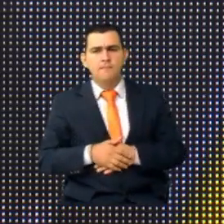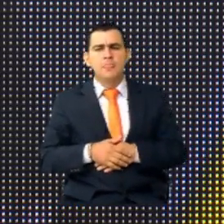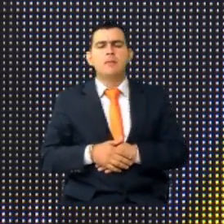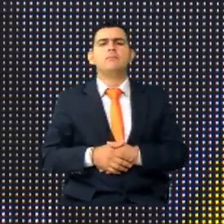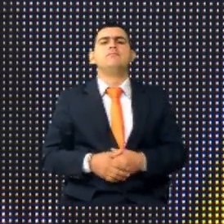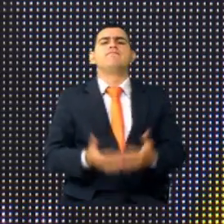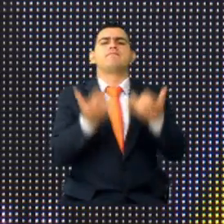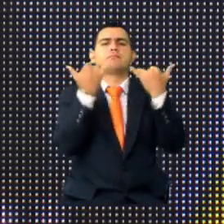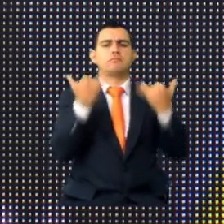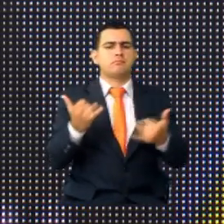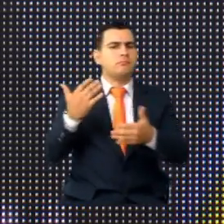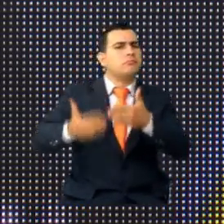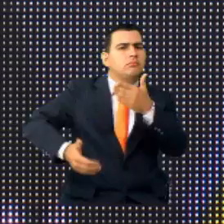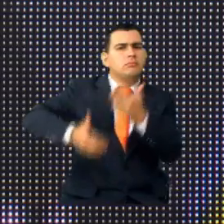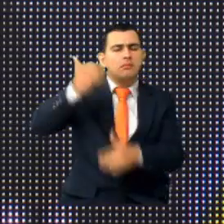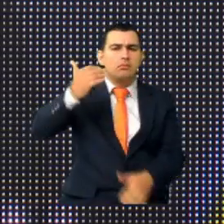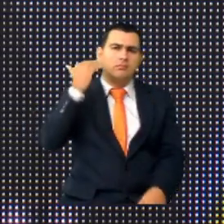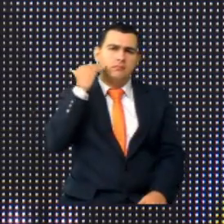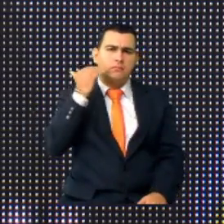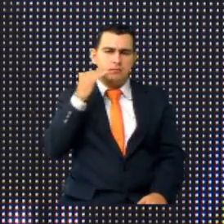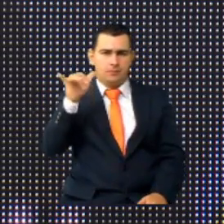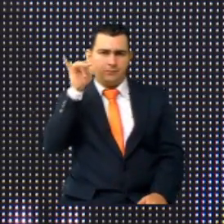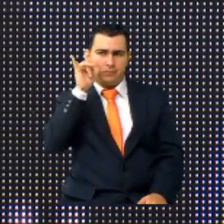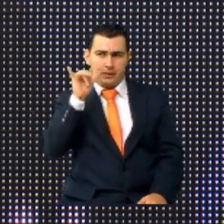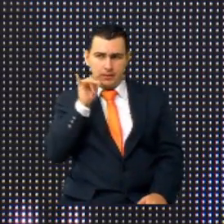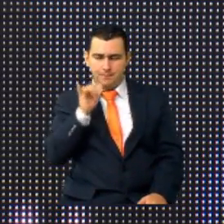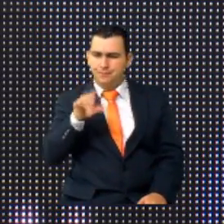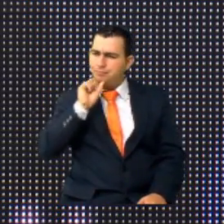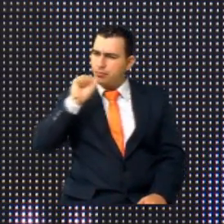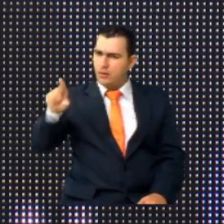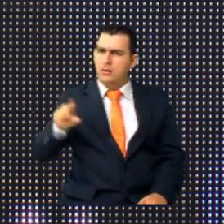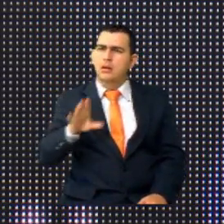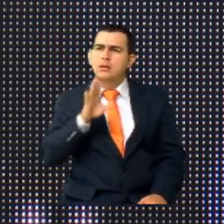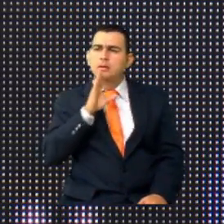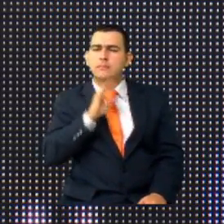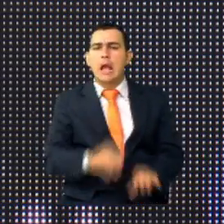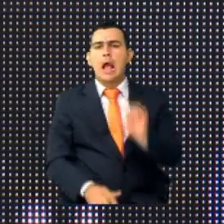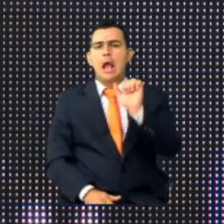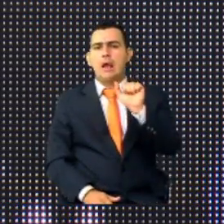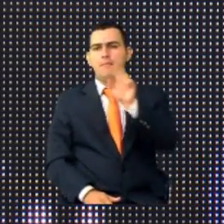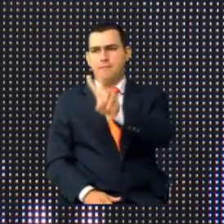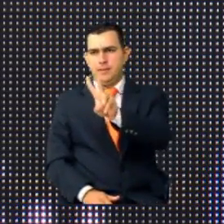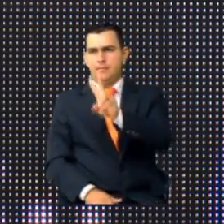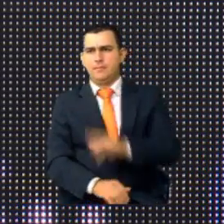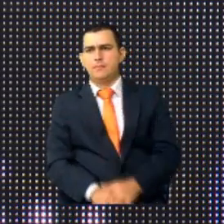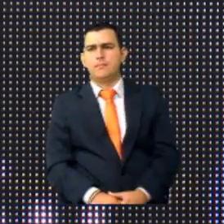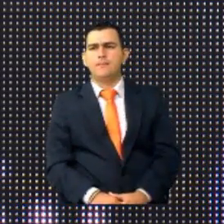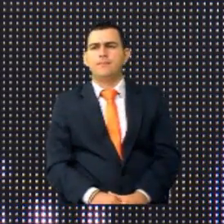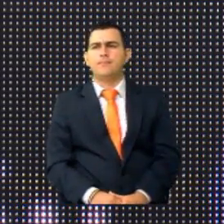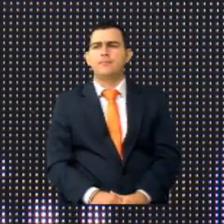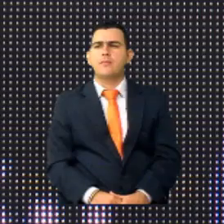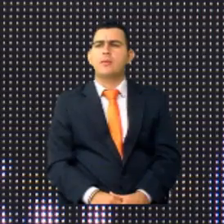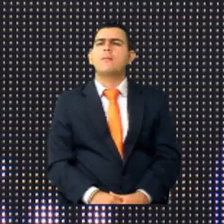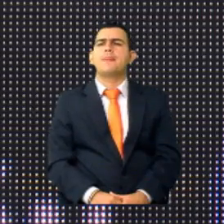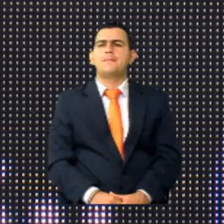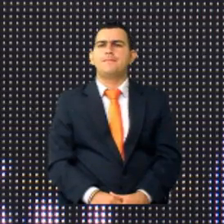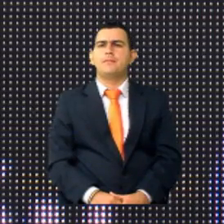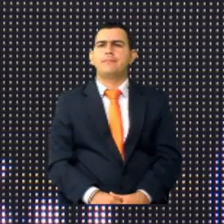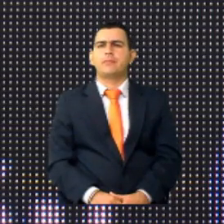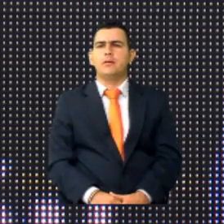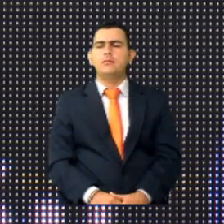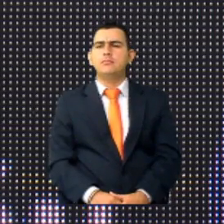primera pregunta a la periodista Yanis Rueda y se la realiza al candidato Álvaro Pérez. Candidato Álvaro Pérez,